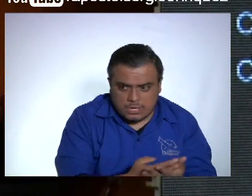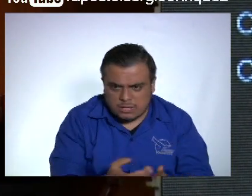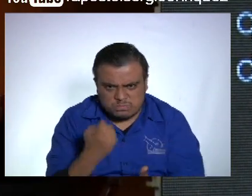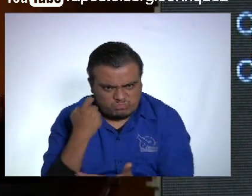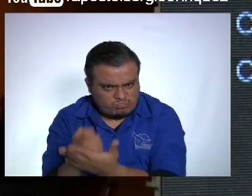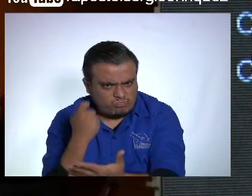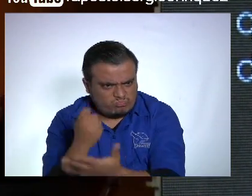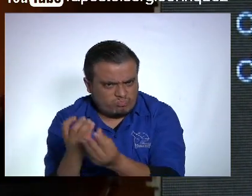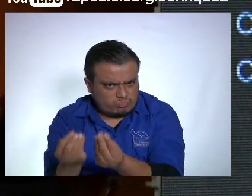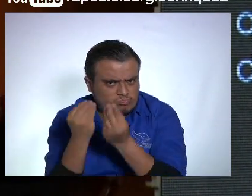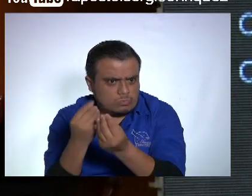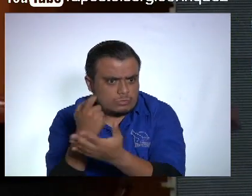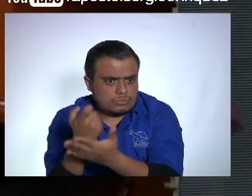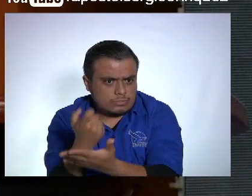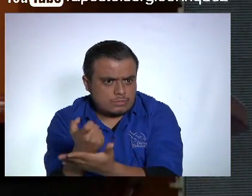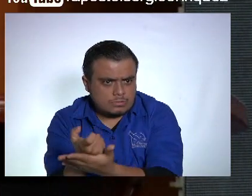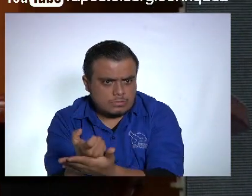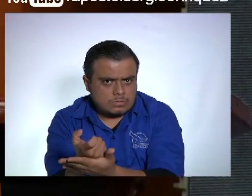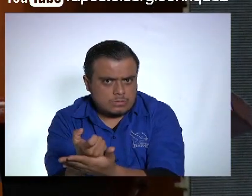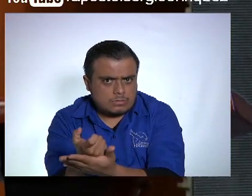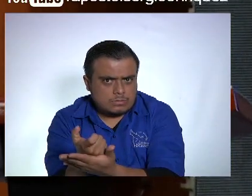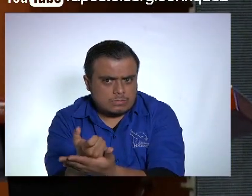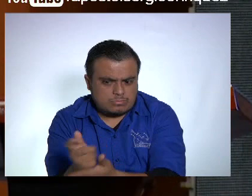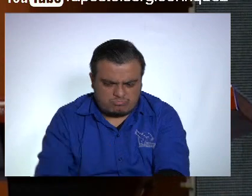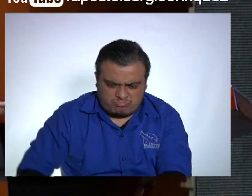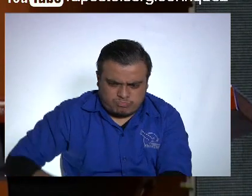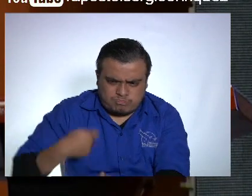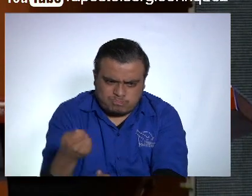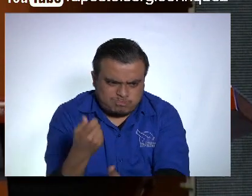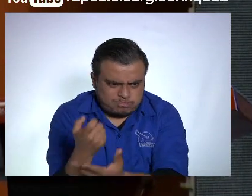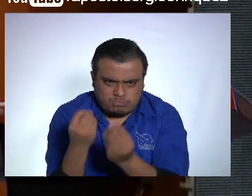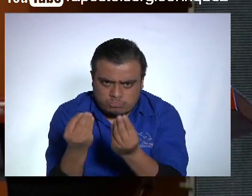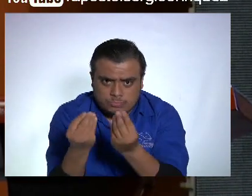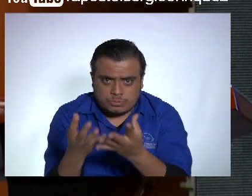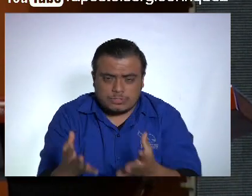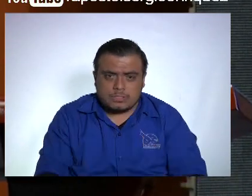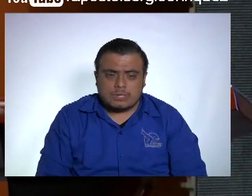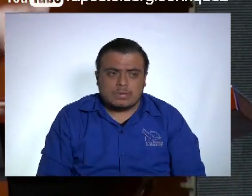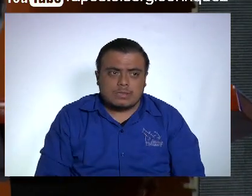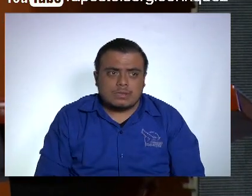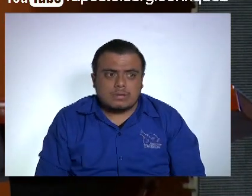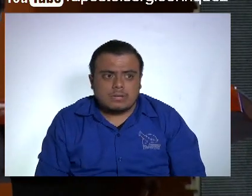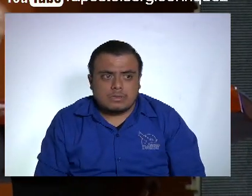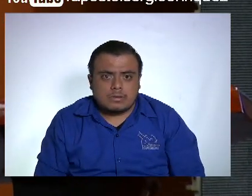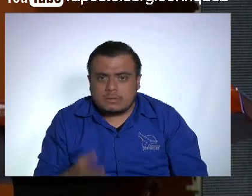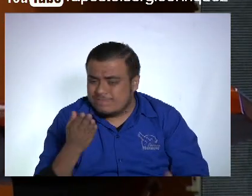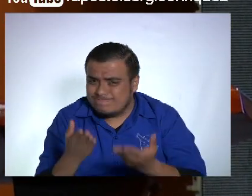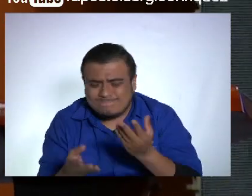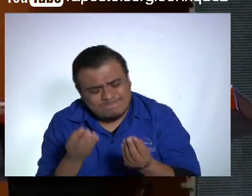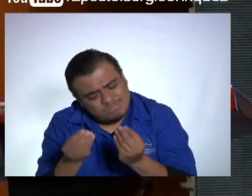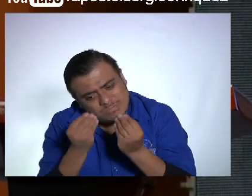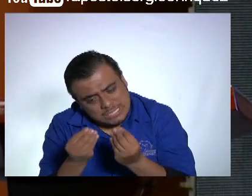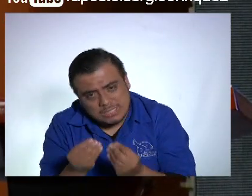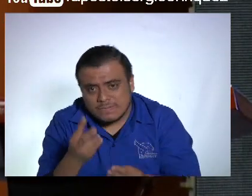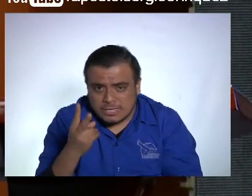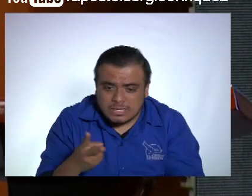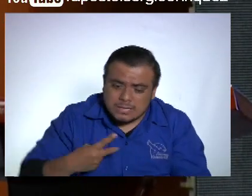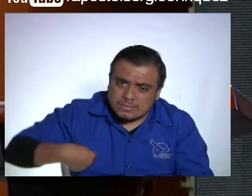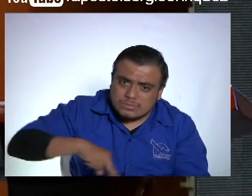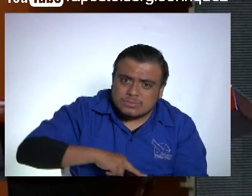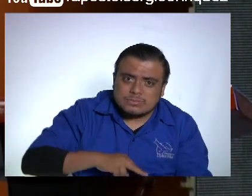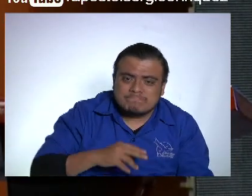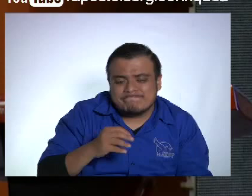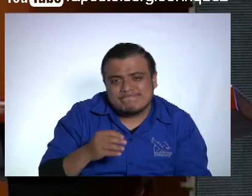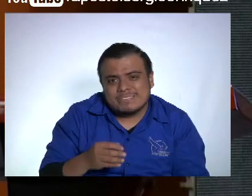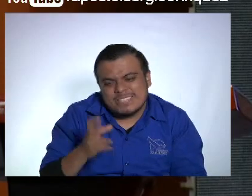Costaba mucho, tenía un alto precio. Y así muchas veces nos cuesta a nosotros levantar un cántico